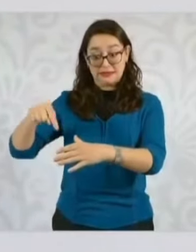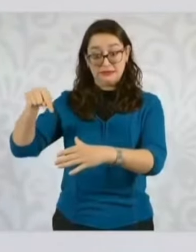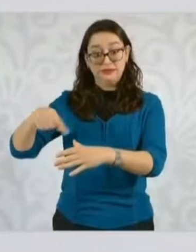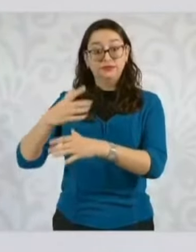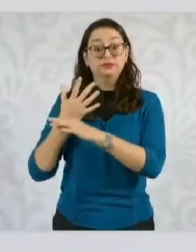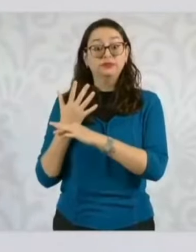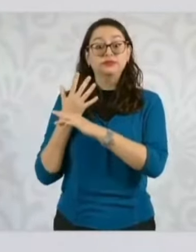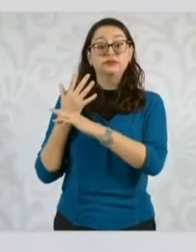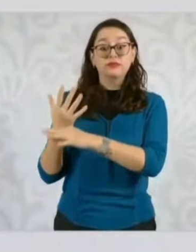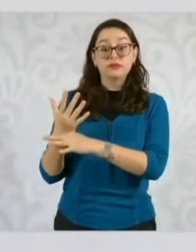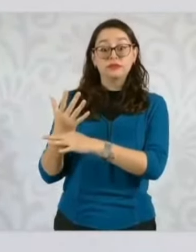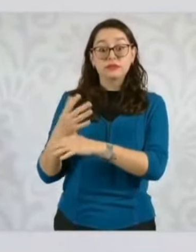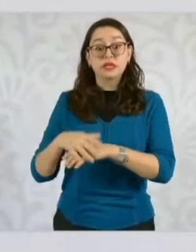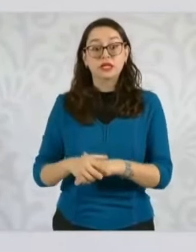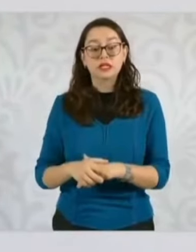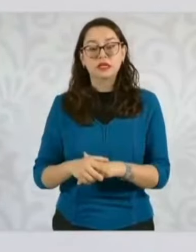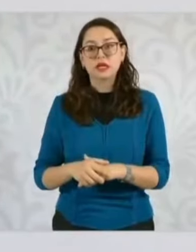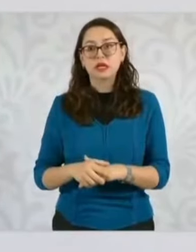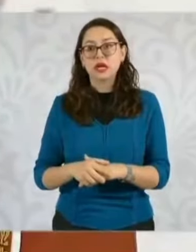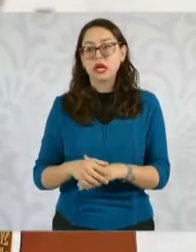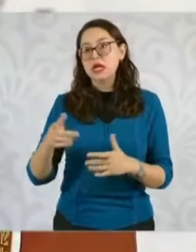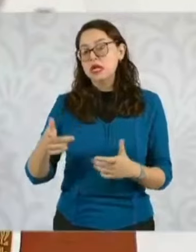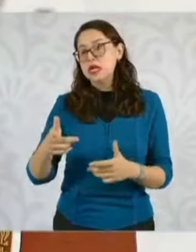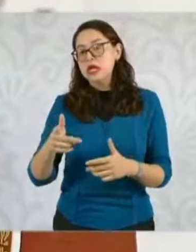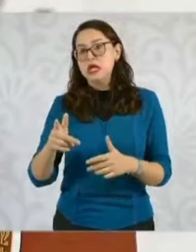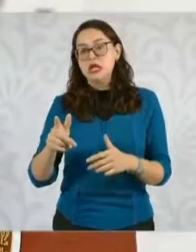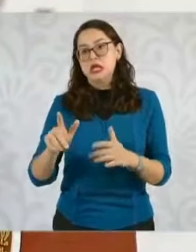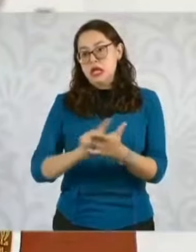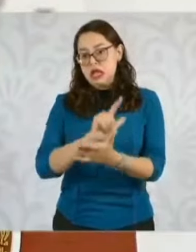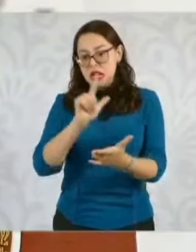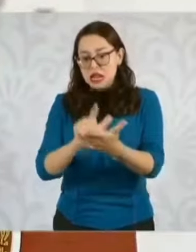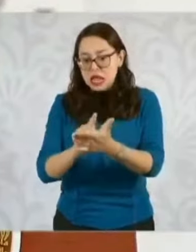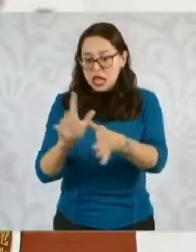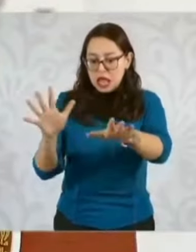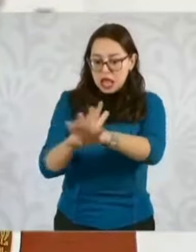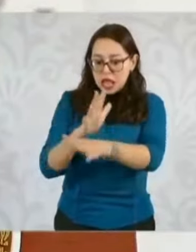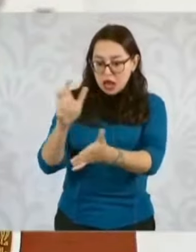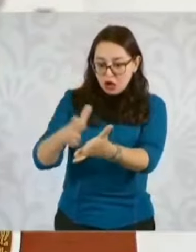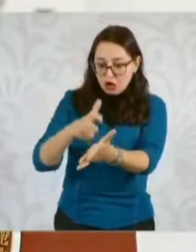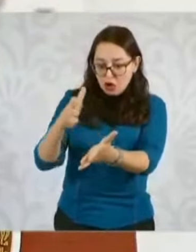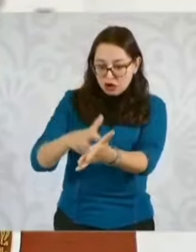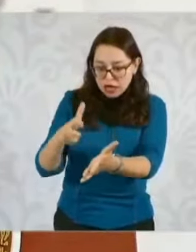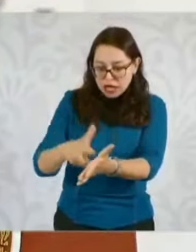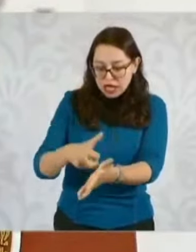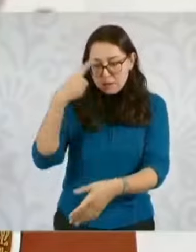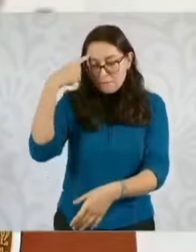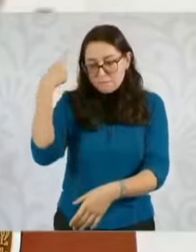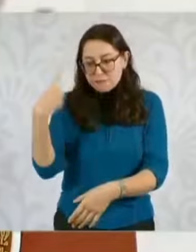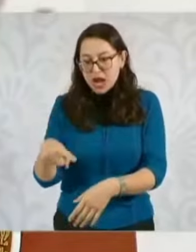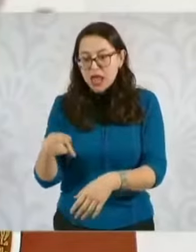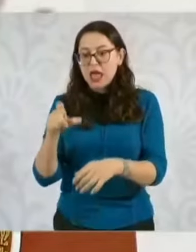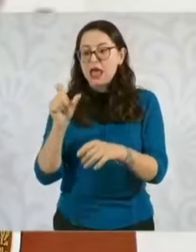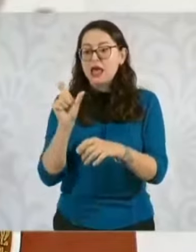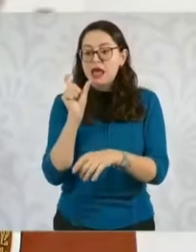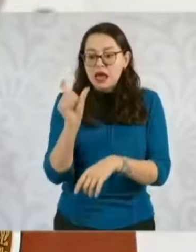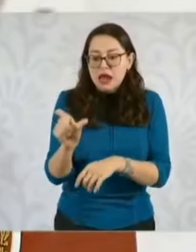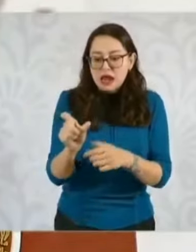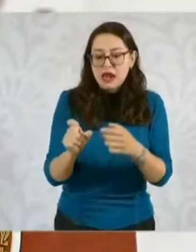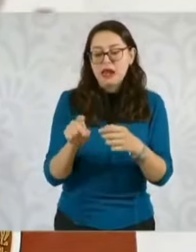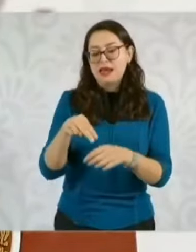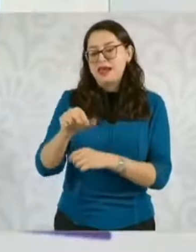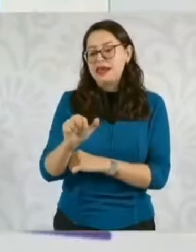crimen organizado como terrorismo, que justamente lo que busca es intervención.